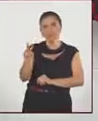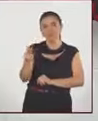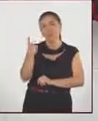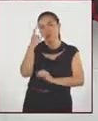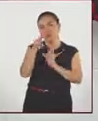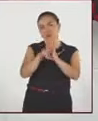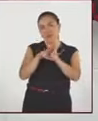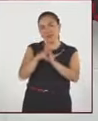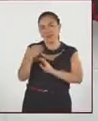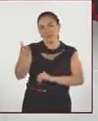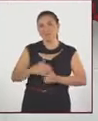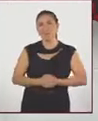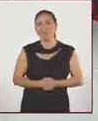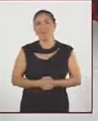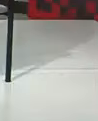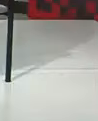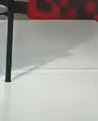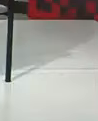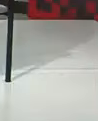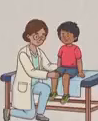siguiente mensaje.